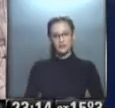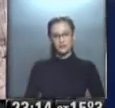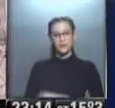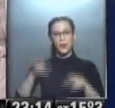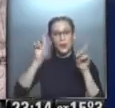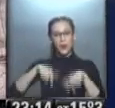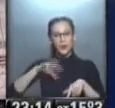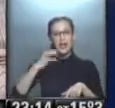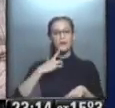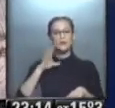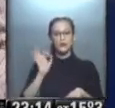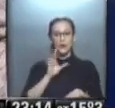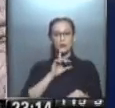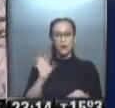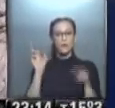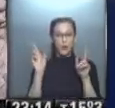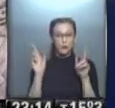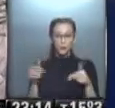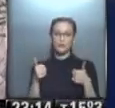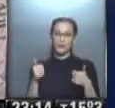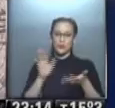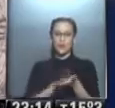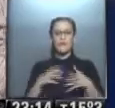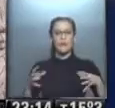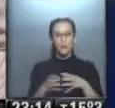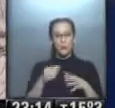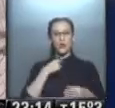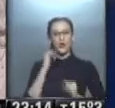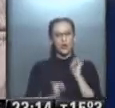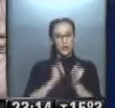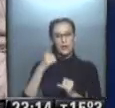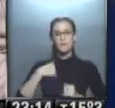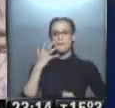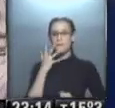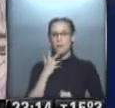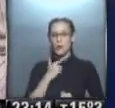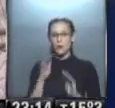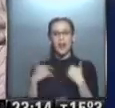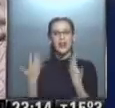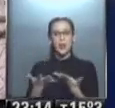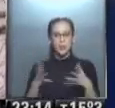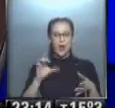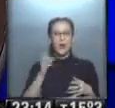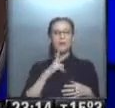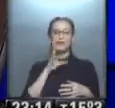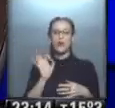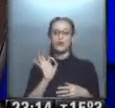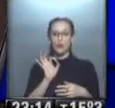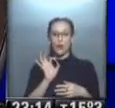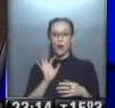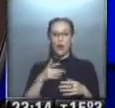Volvió Capusotto, por suerte. Todo bien con el fútbol, Gaby, te lo quiero decir. Pero a mí me gusta venir después de Capusotto. Es un